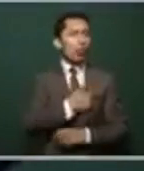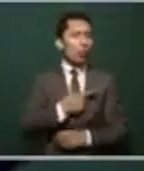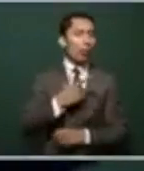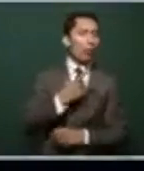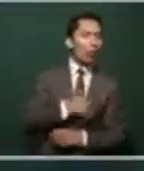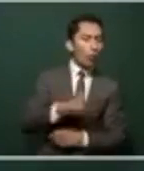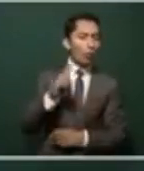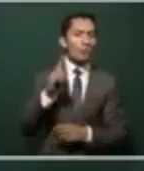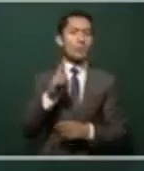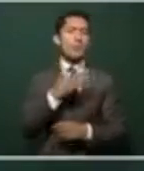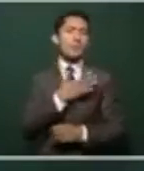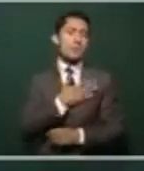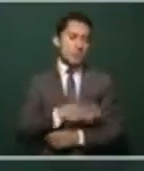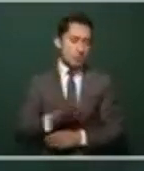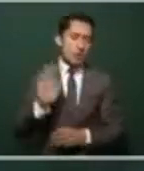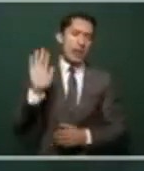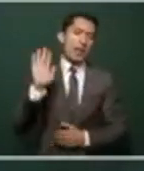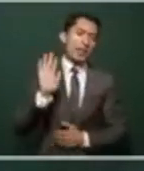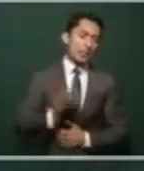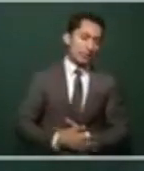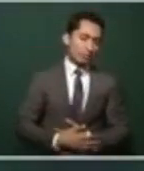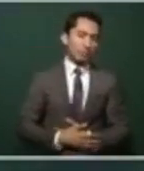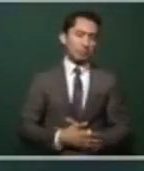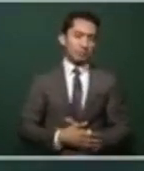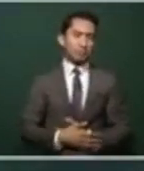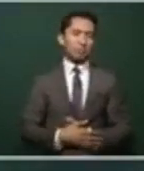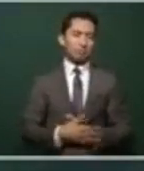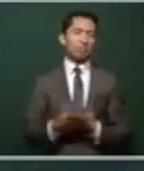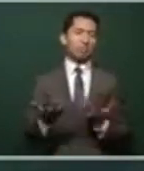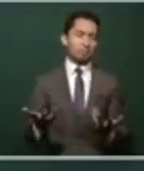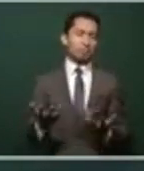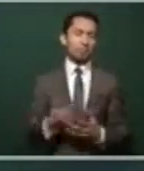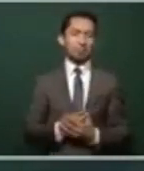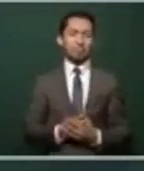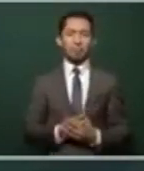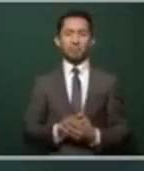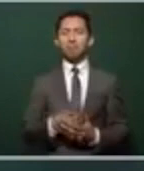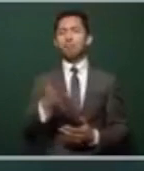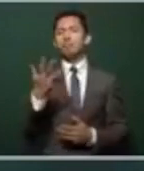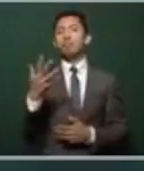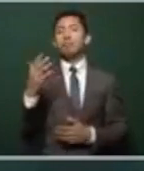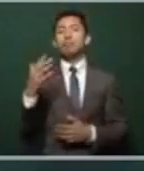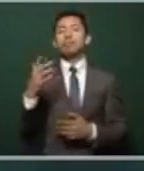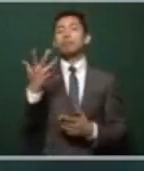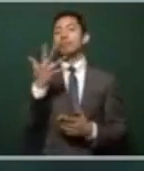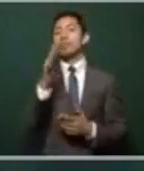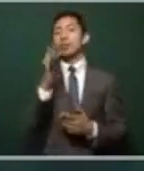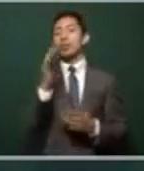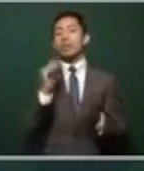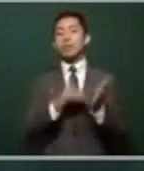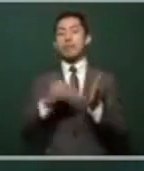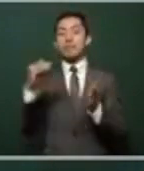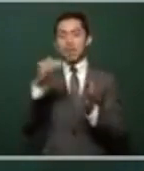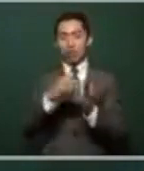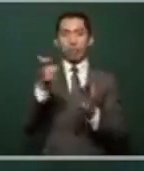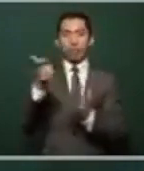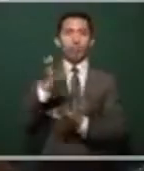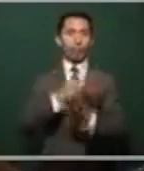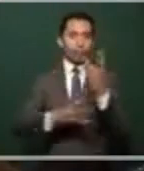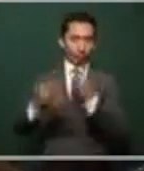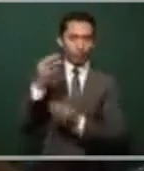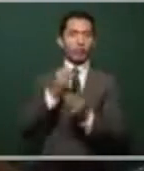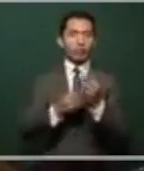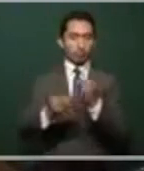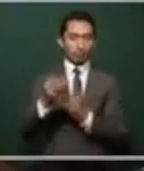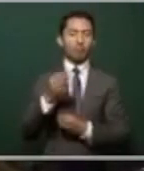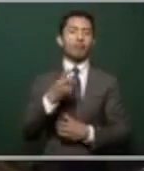Bueno, no. Sí. Llevamos 50 mil millones de inversión, que es la inversión más